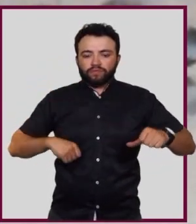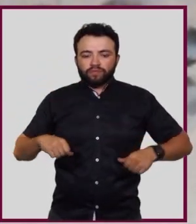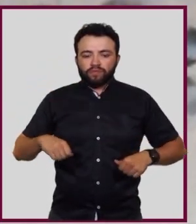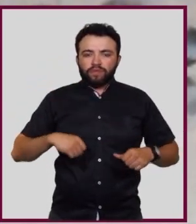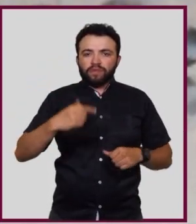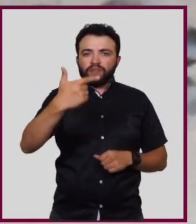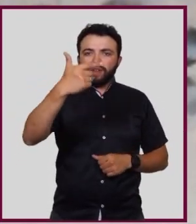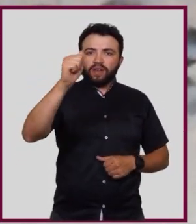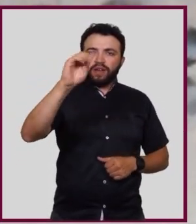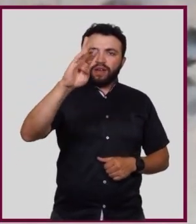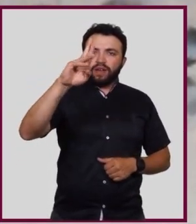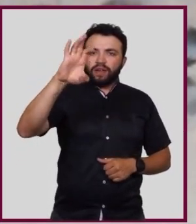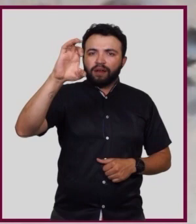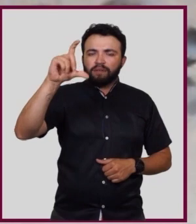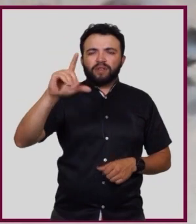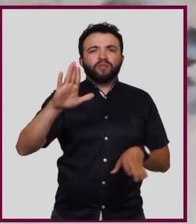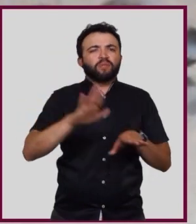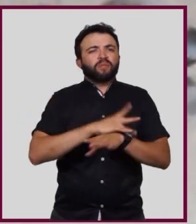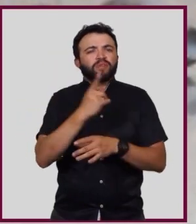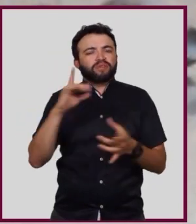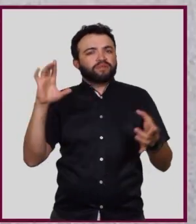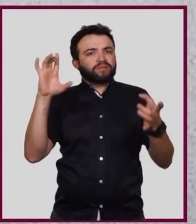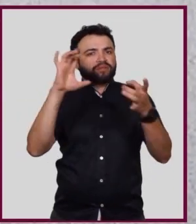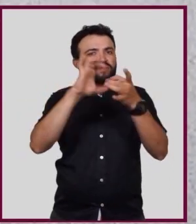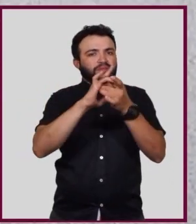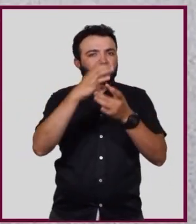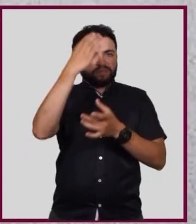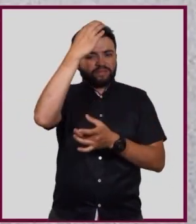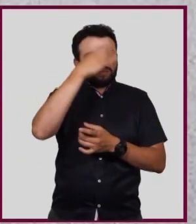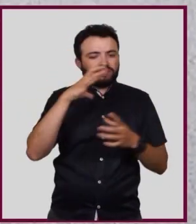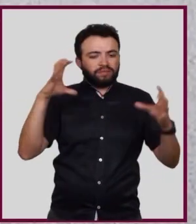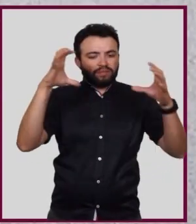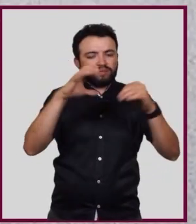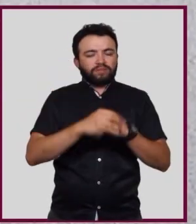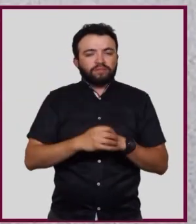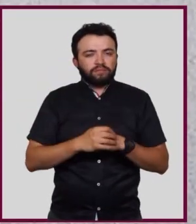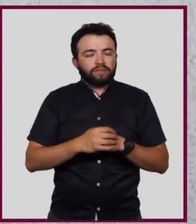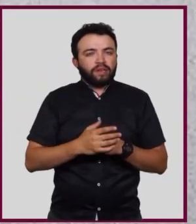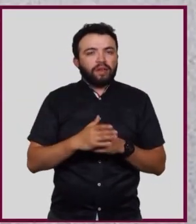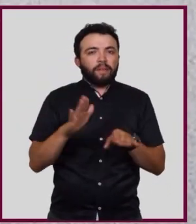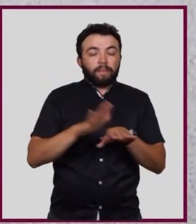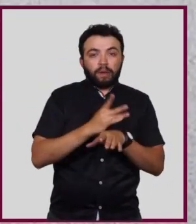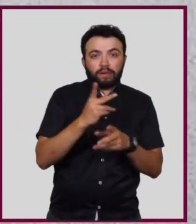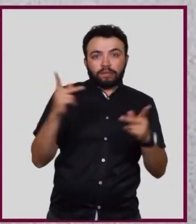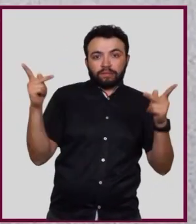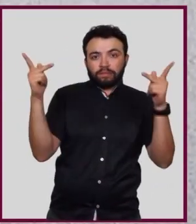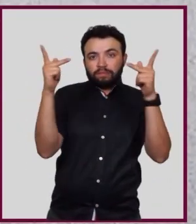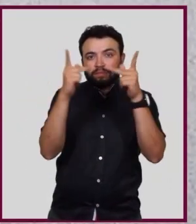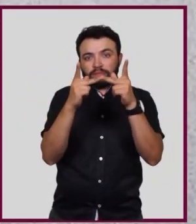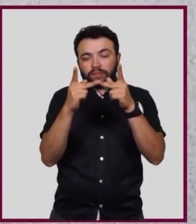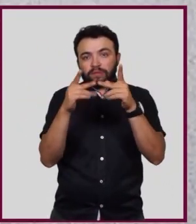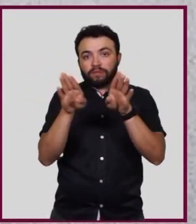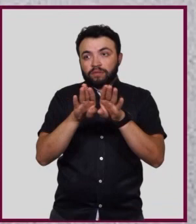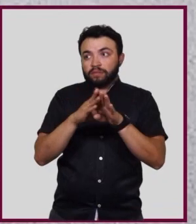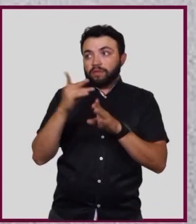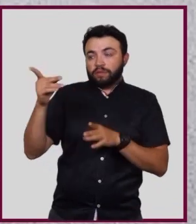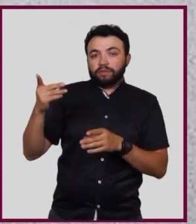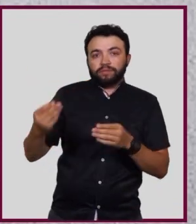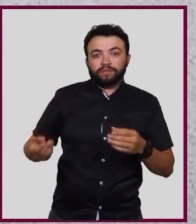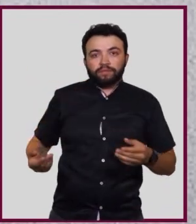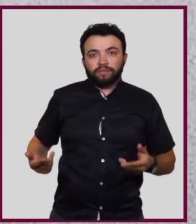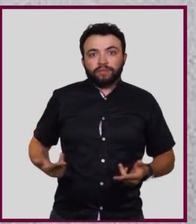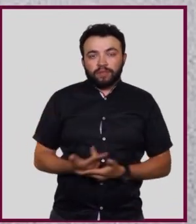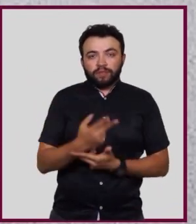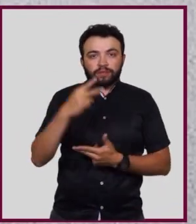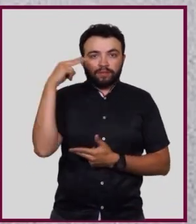qué lo relacionamos con las colosales cabezas olmecas? No es simplemente por la coincidencia de que Gabriel Orozco nació en Jalapa, y es